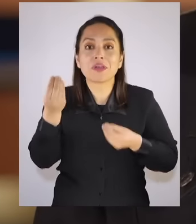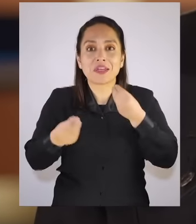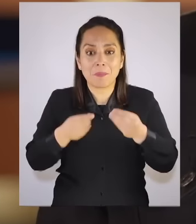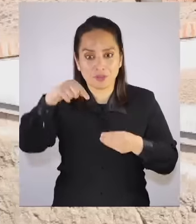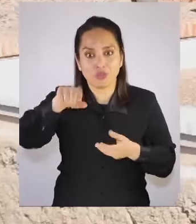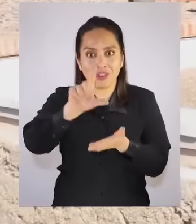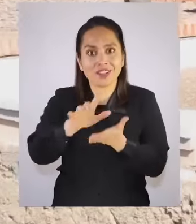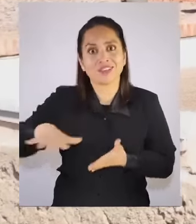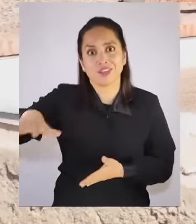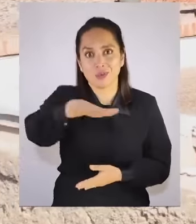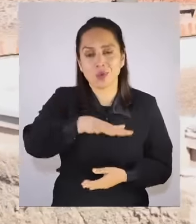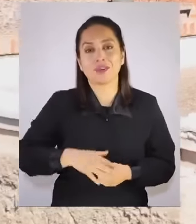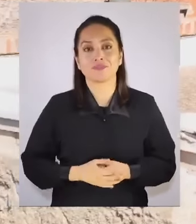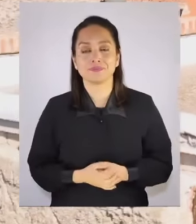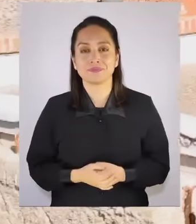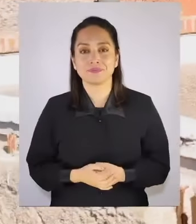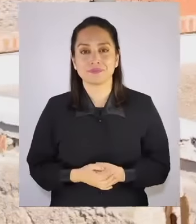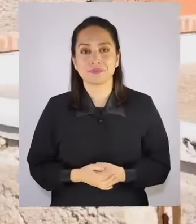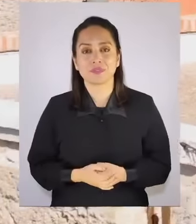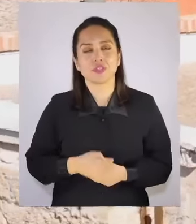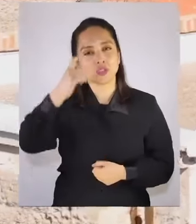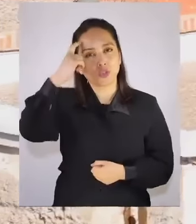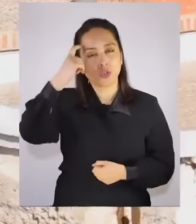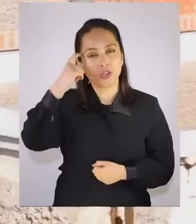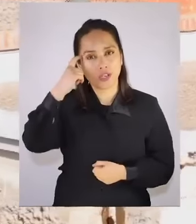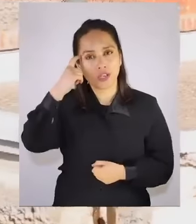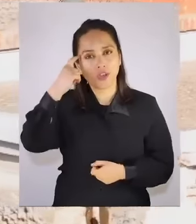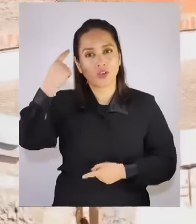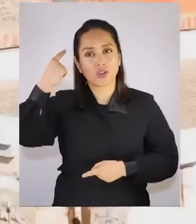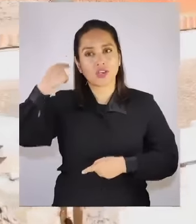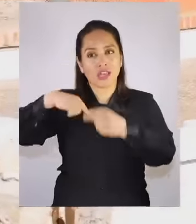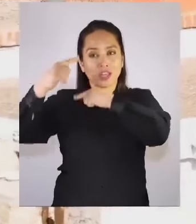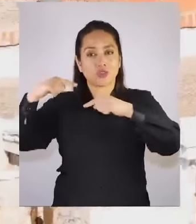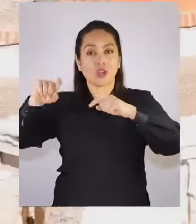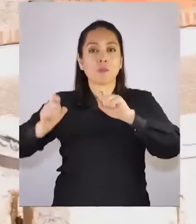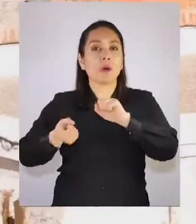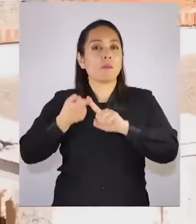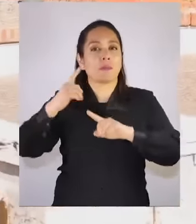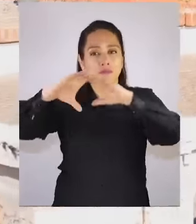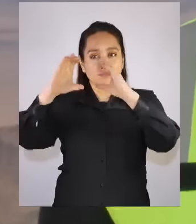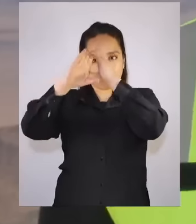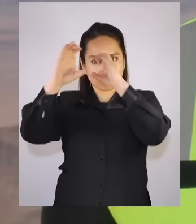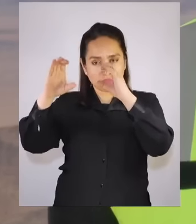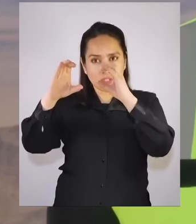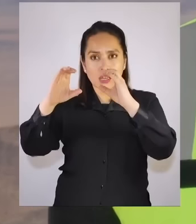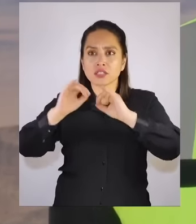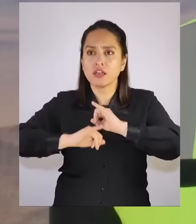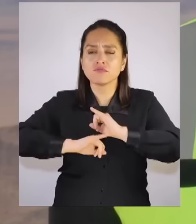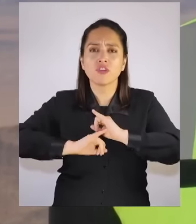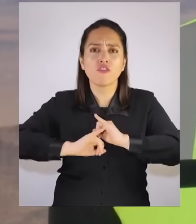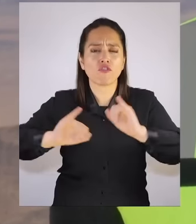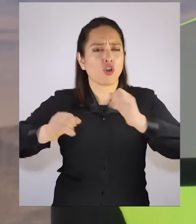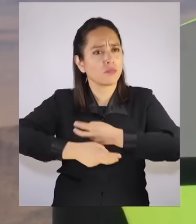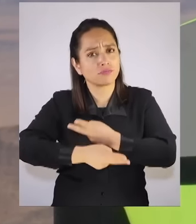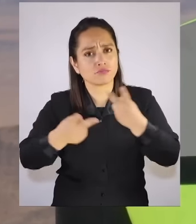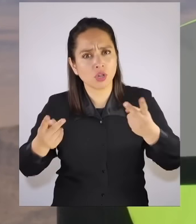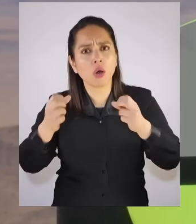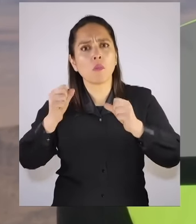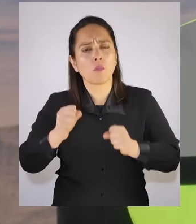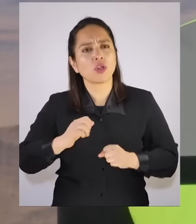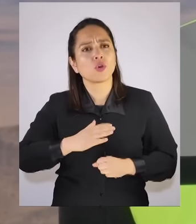en este lugar. Creo que historia como el primer observatorio en Valparaíso, que se hagan conocidas, puede generar un sentido